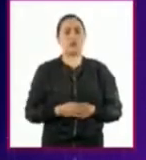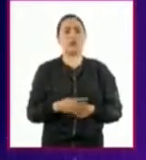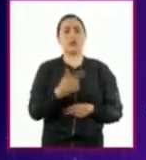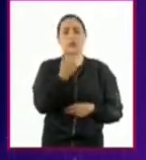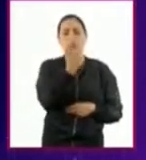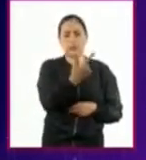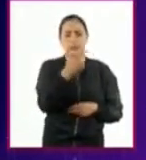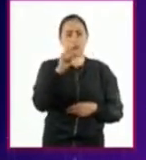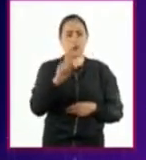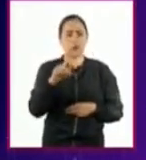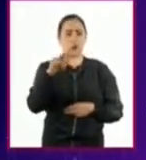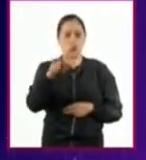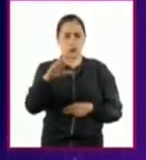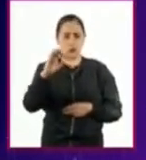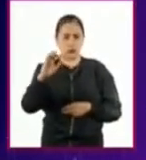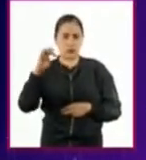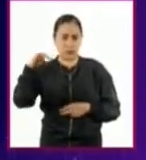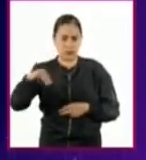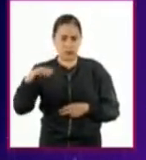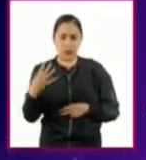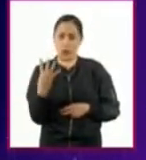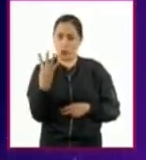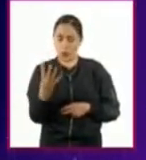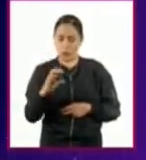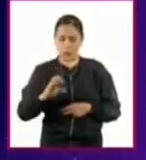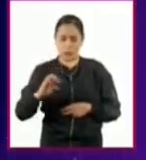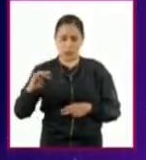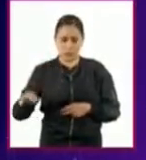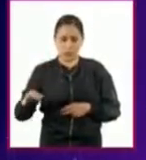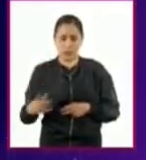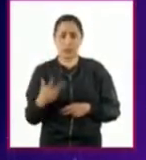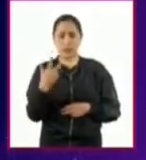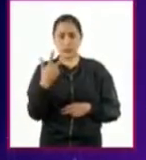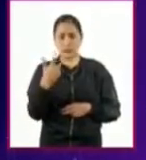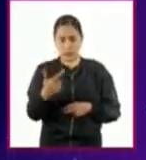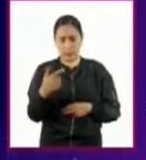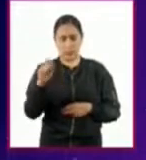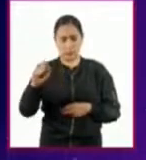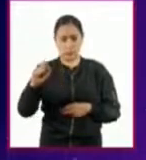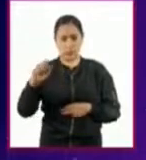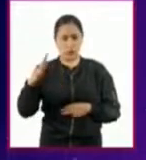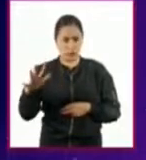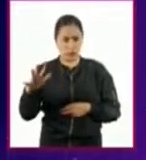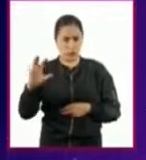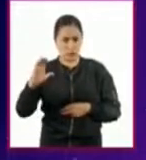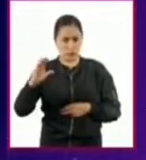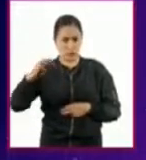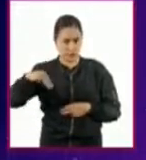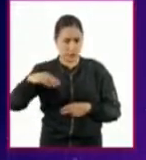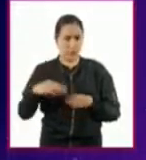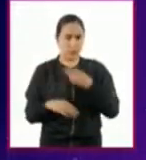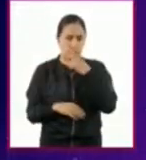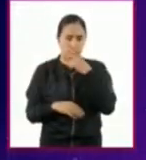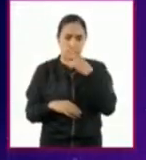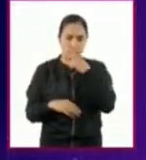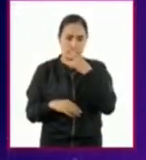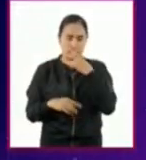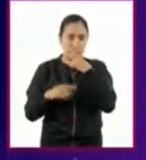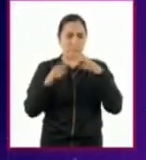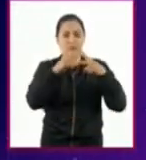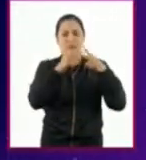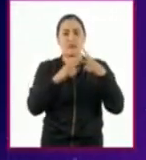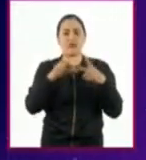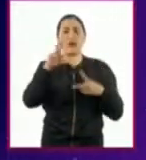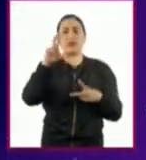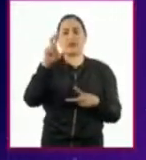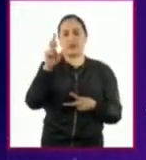7.8 centímetros, 4 centímetros, 7.5 centímetros. Ángulos 30 grados, 70 grados